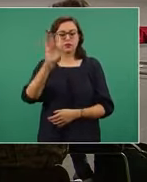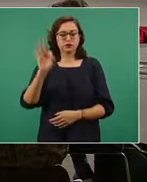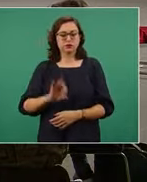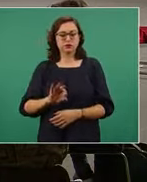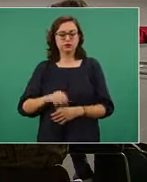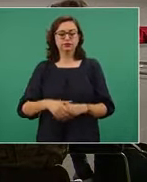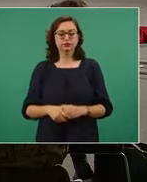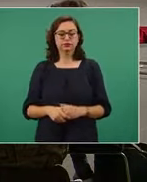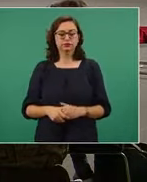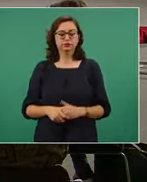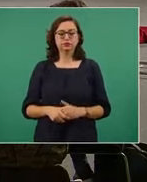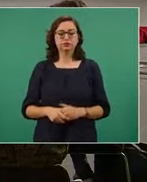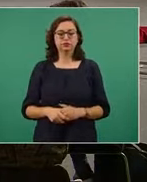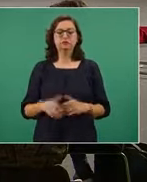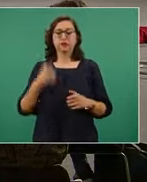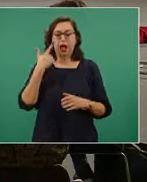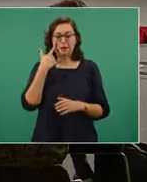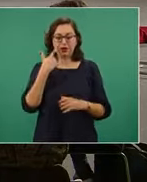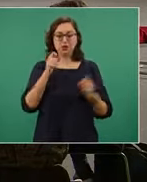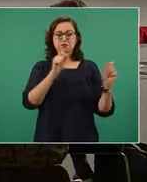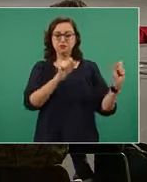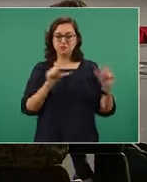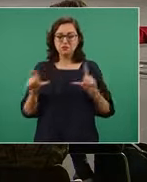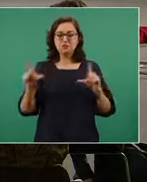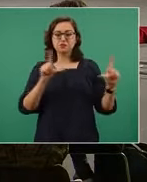¿Por qué no pasamos una por una?